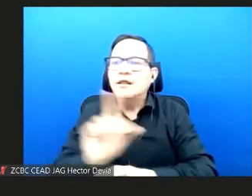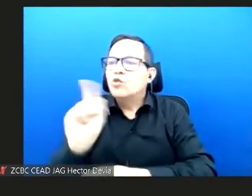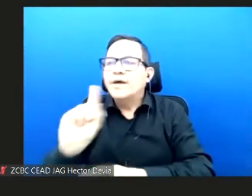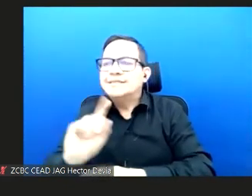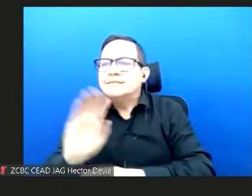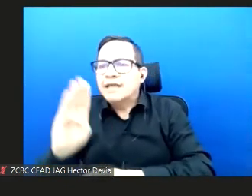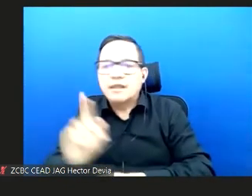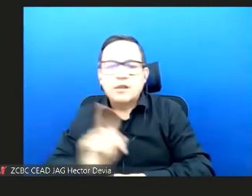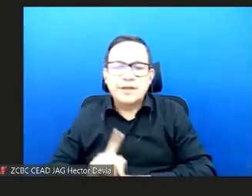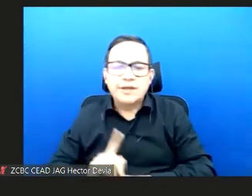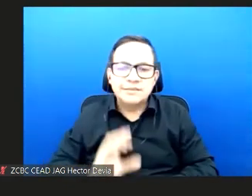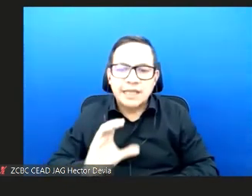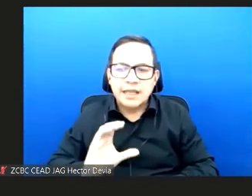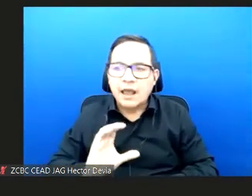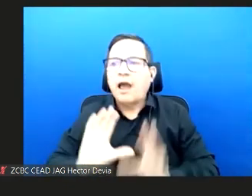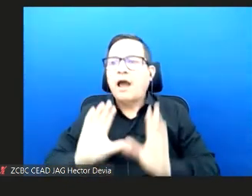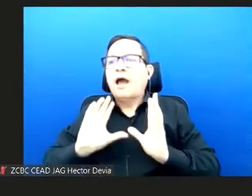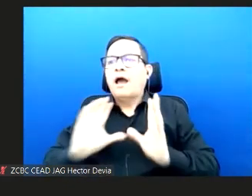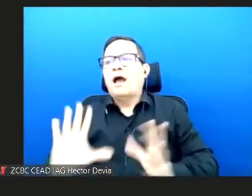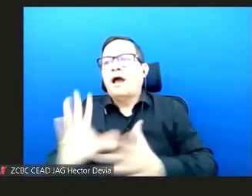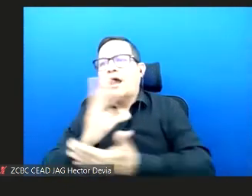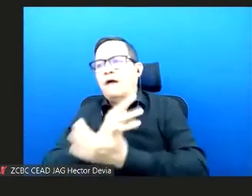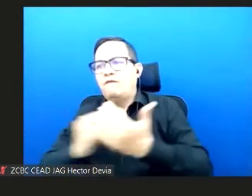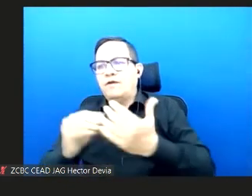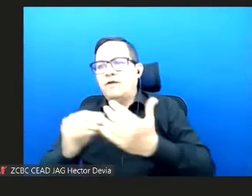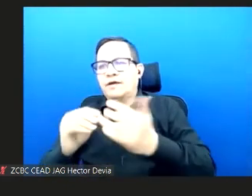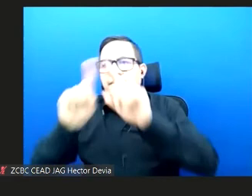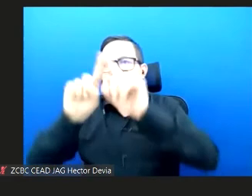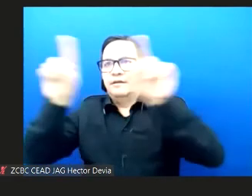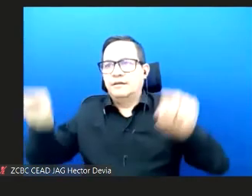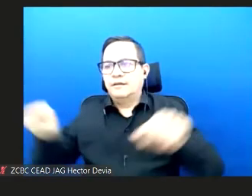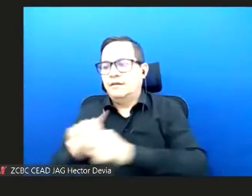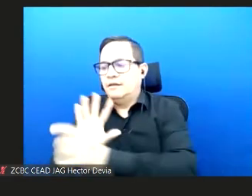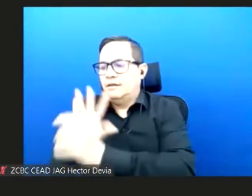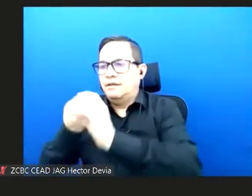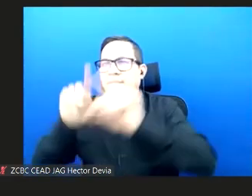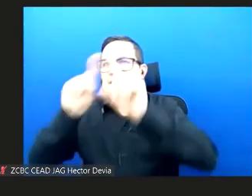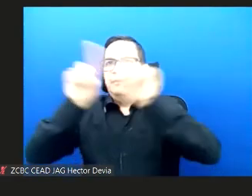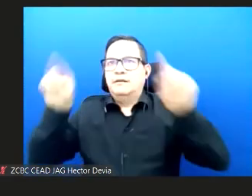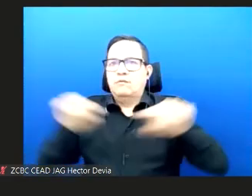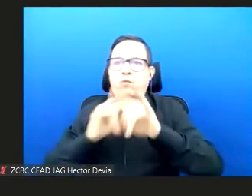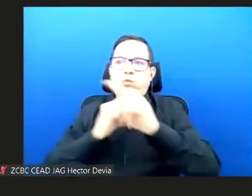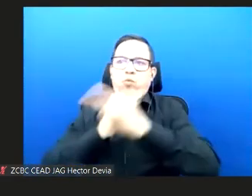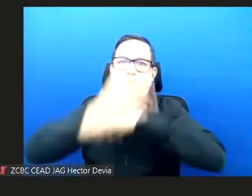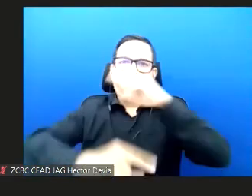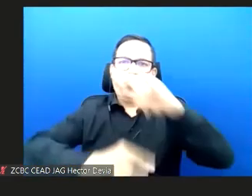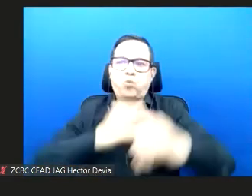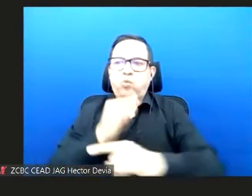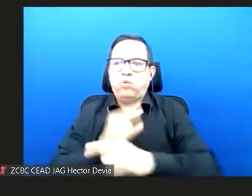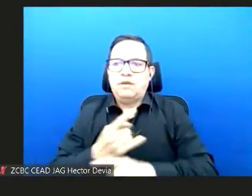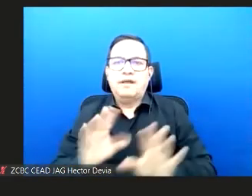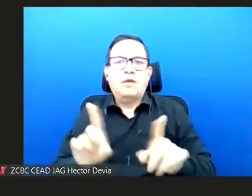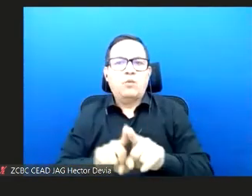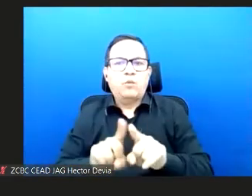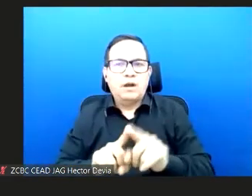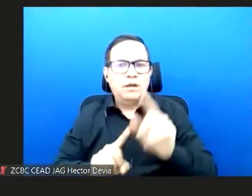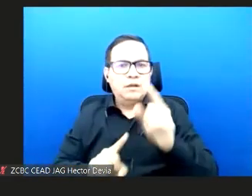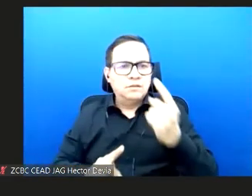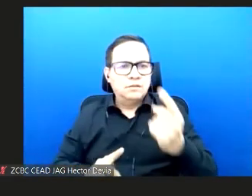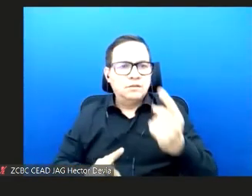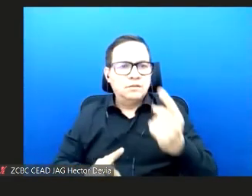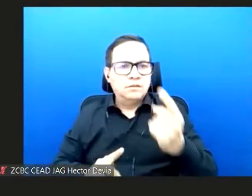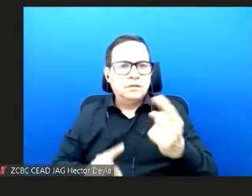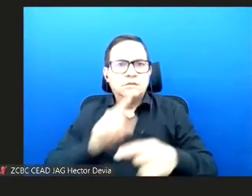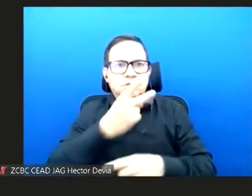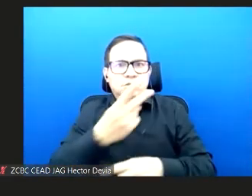dio 114 la sumatoria y nuestra muestra es de 120, nos harían falta ¿cuántos